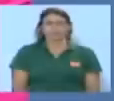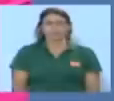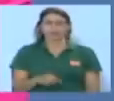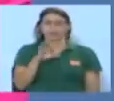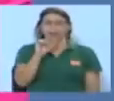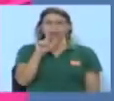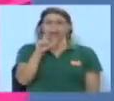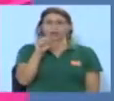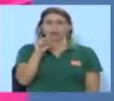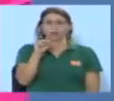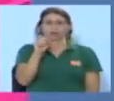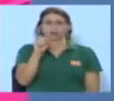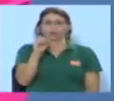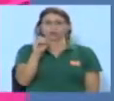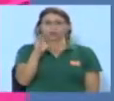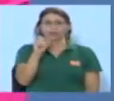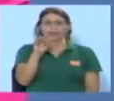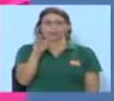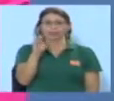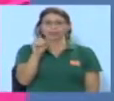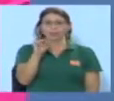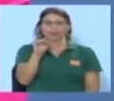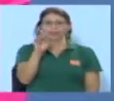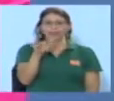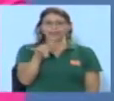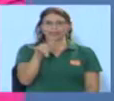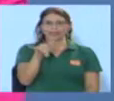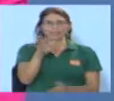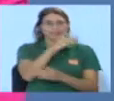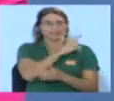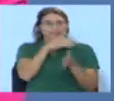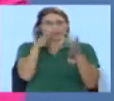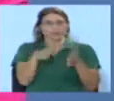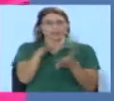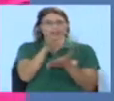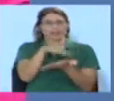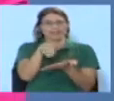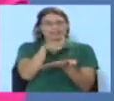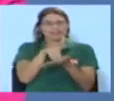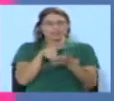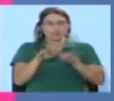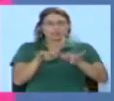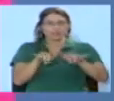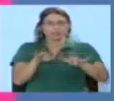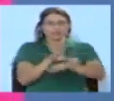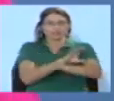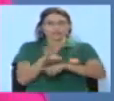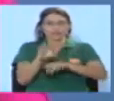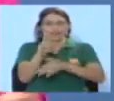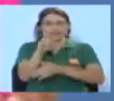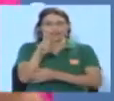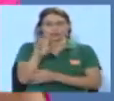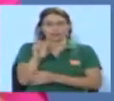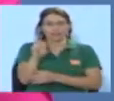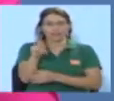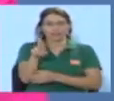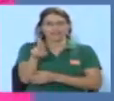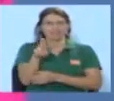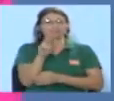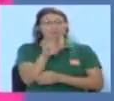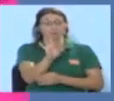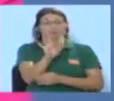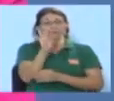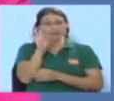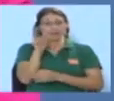Alonso Castro Matei es el director del Centro de Informática de la UCR, y a él lo hemos invitado porque, además de que ha sido una de las personas que se ha